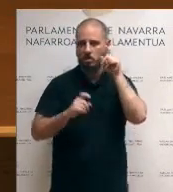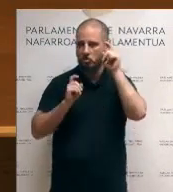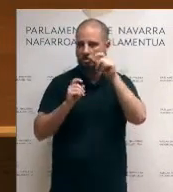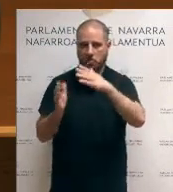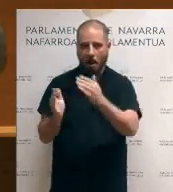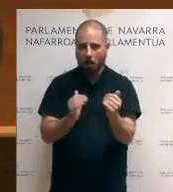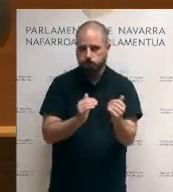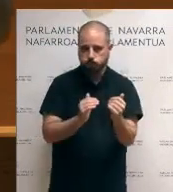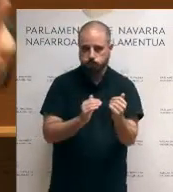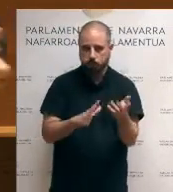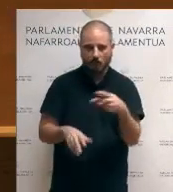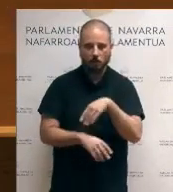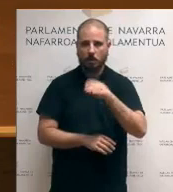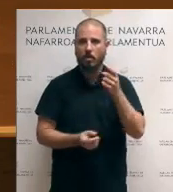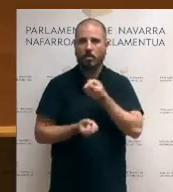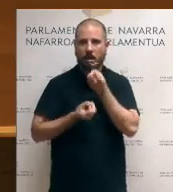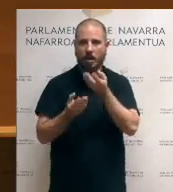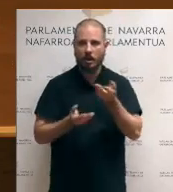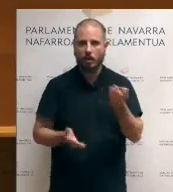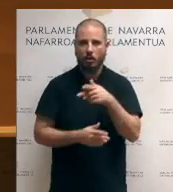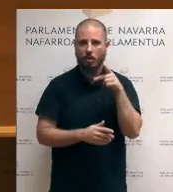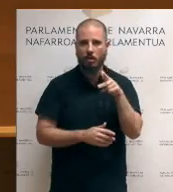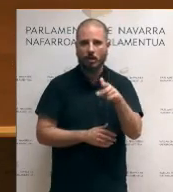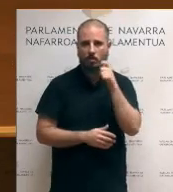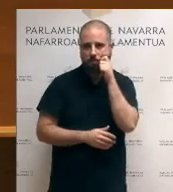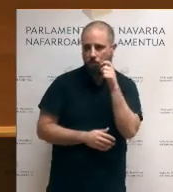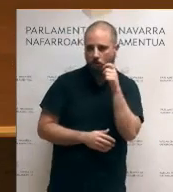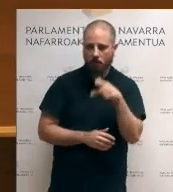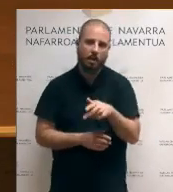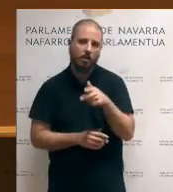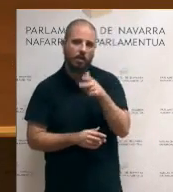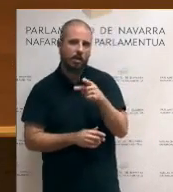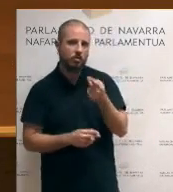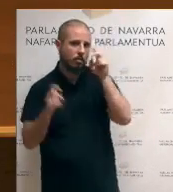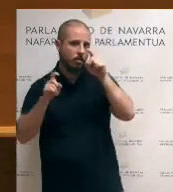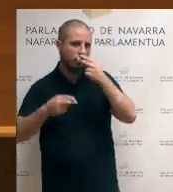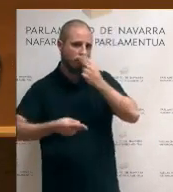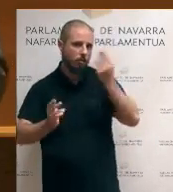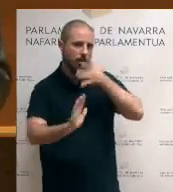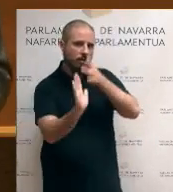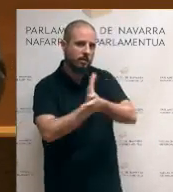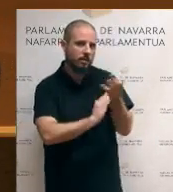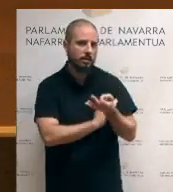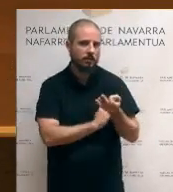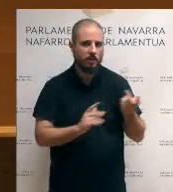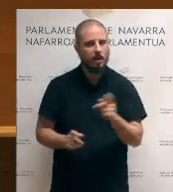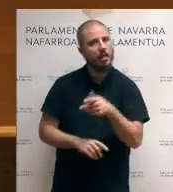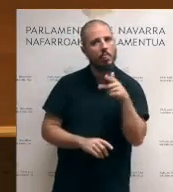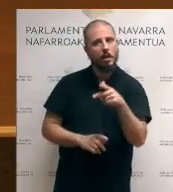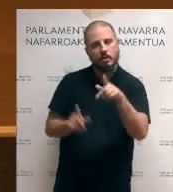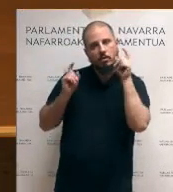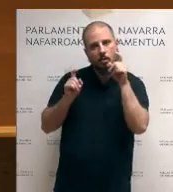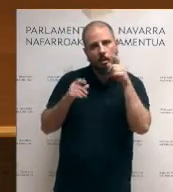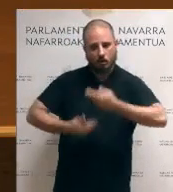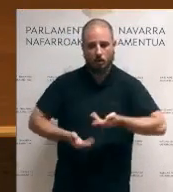sino al inventado derecho a la educación pública. ¿Qué supone esto? Que la garantía del derecho a la educación, competencia de